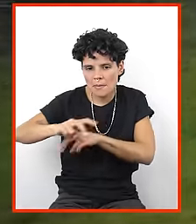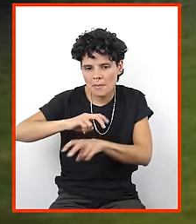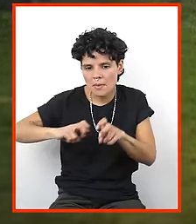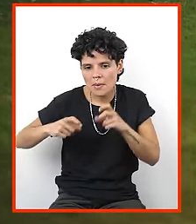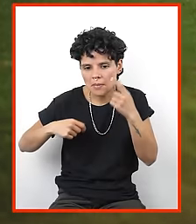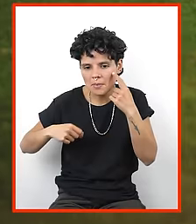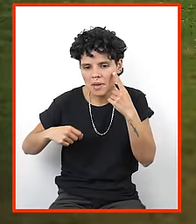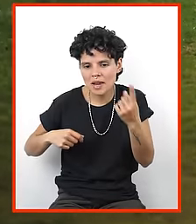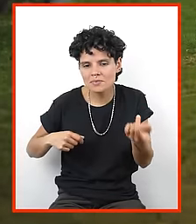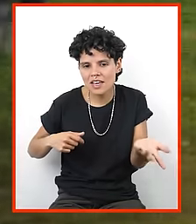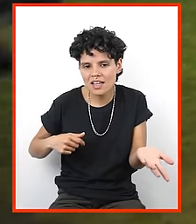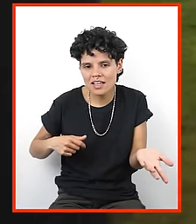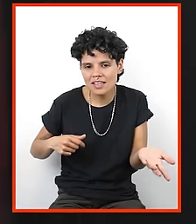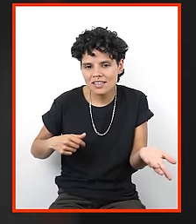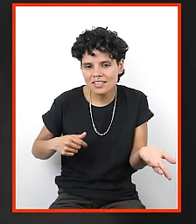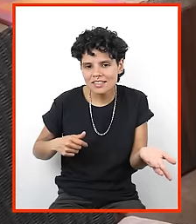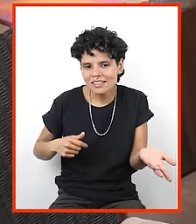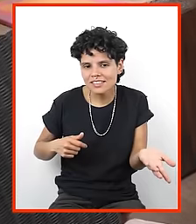mira.